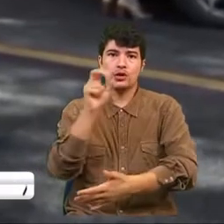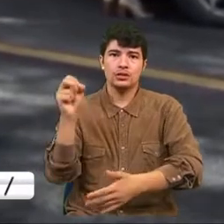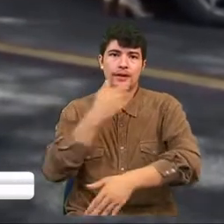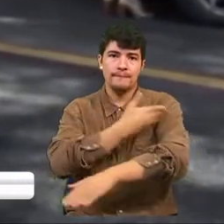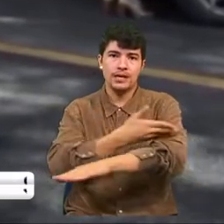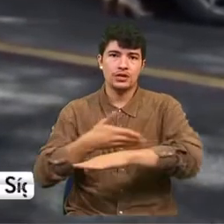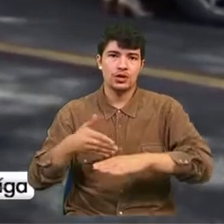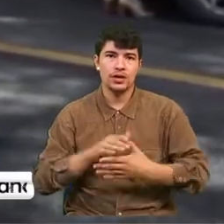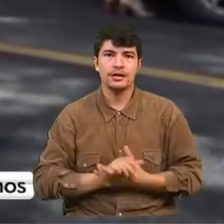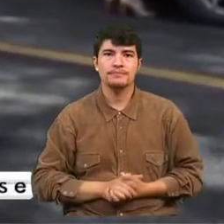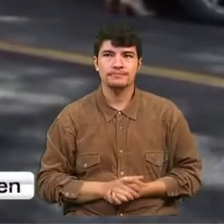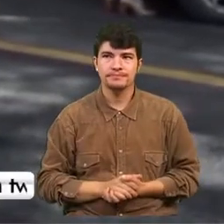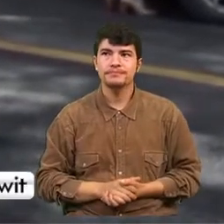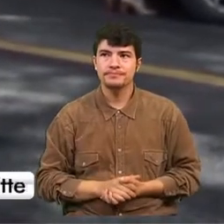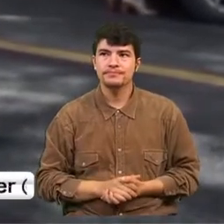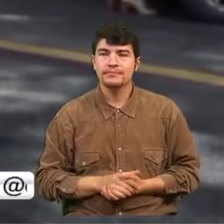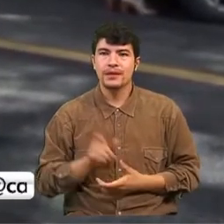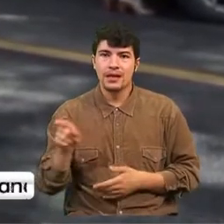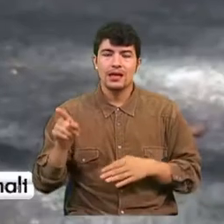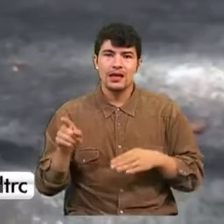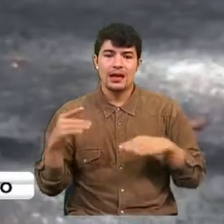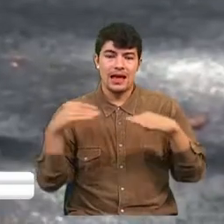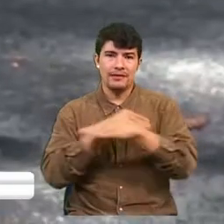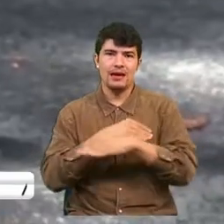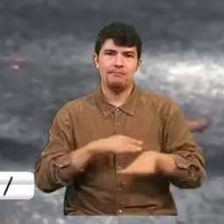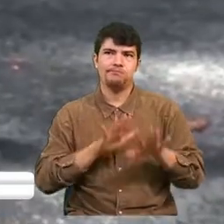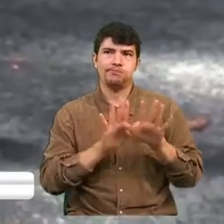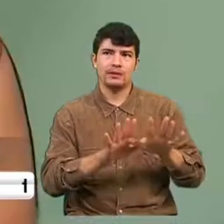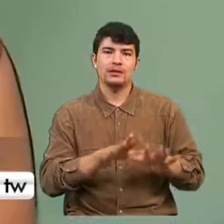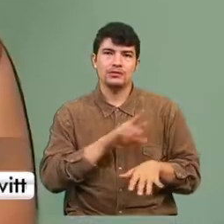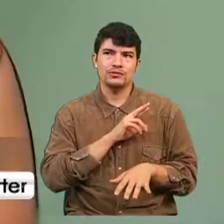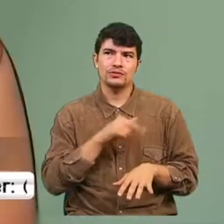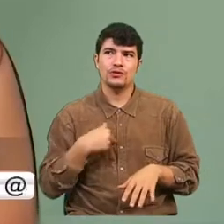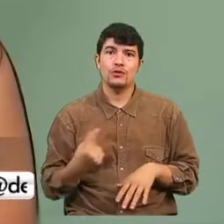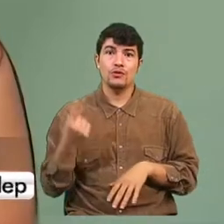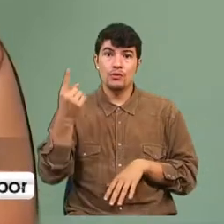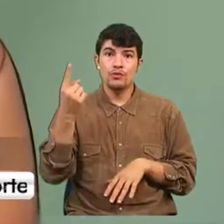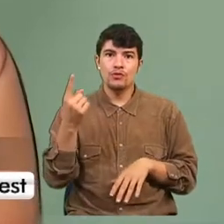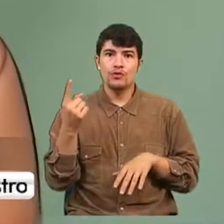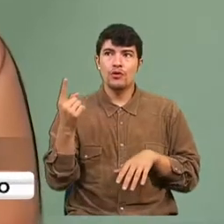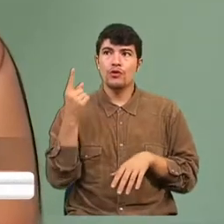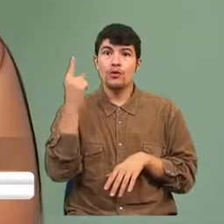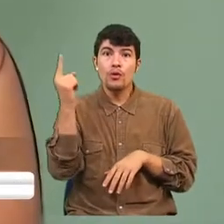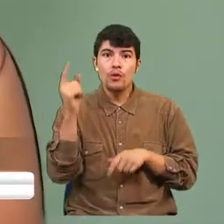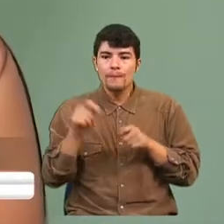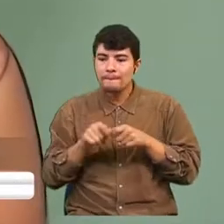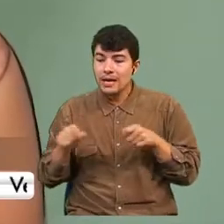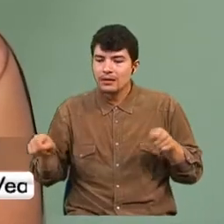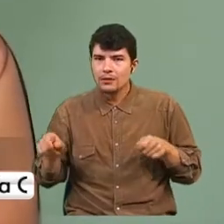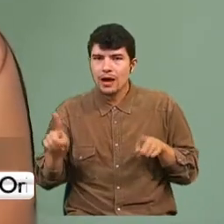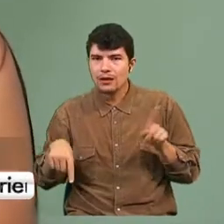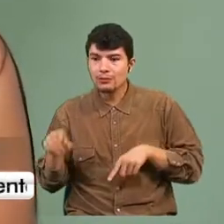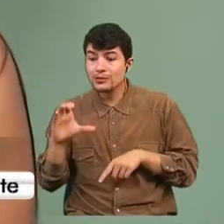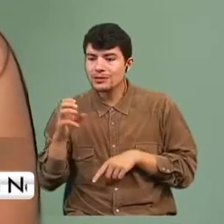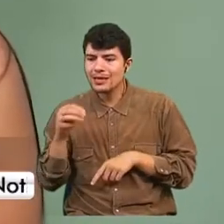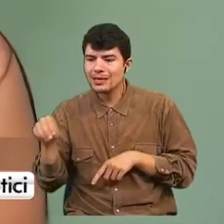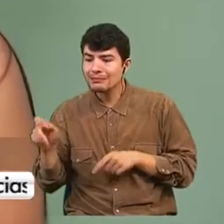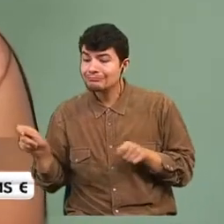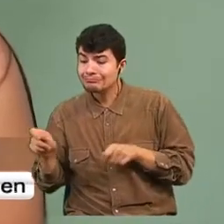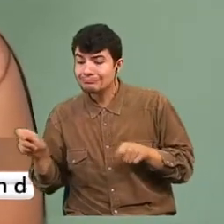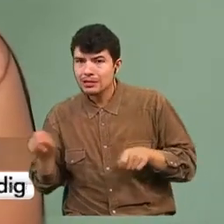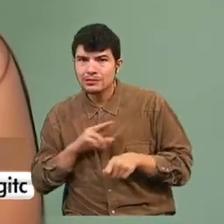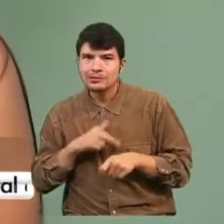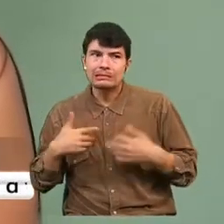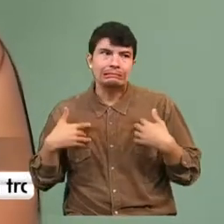de pesos. Estaba bloqueada la vía, solamente teníamos 1 metro y algunos centímetros de vía y por eso